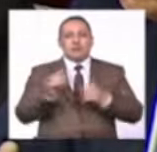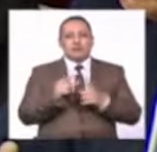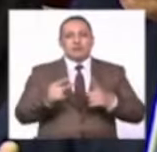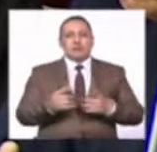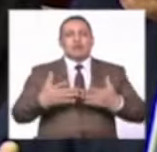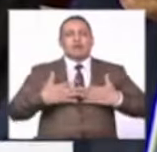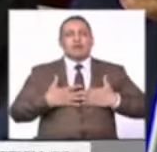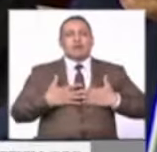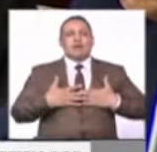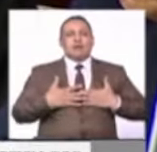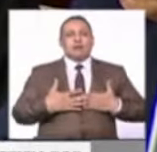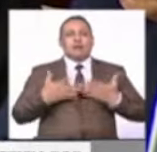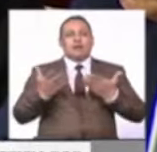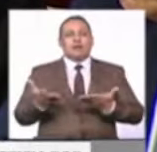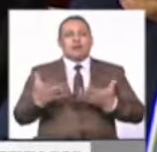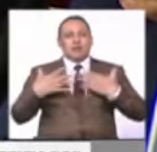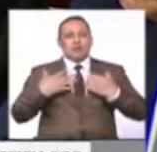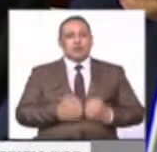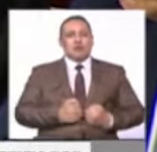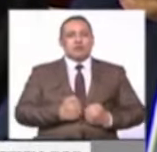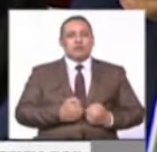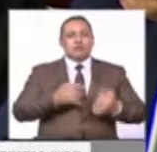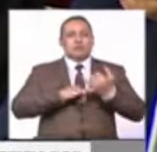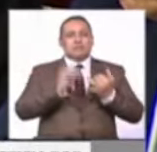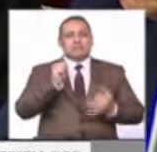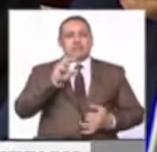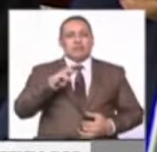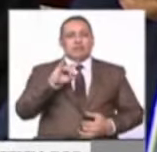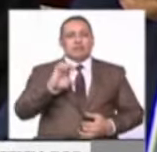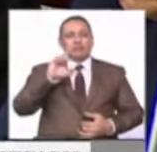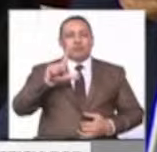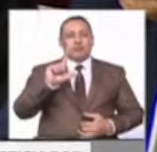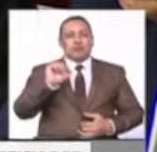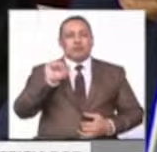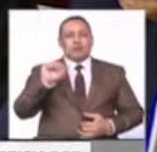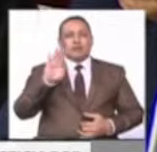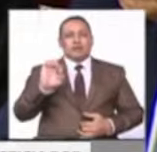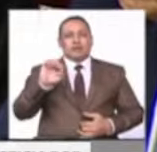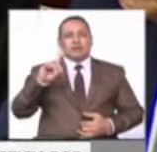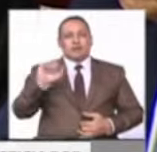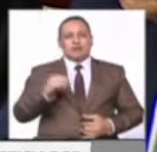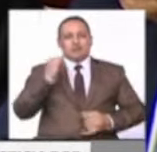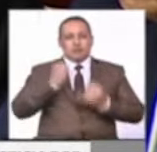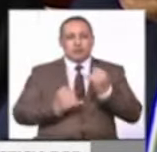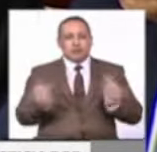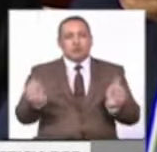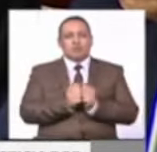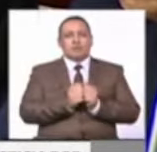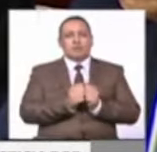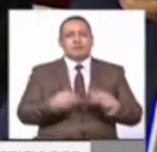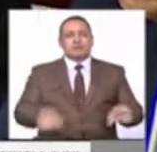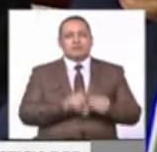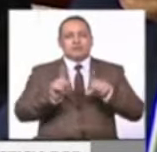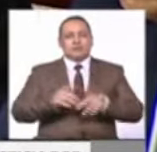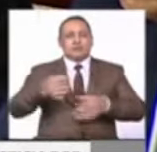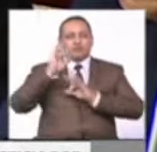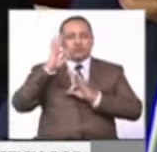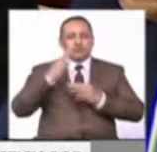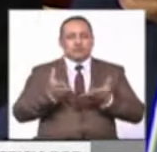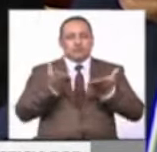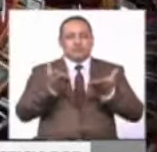palabra al abogado Samuel para que complemente esta